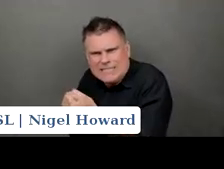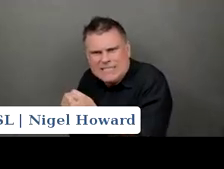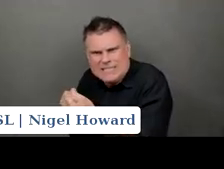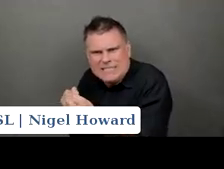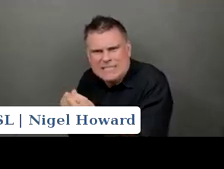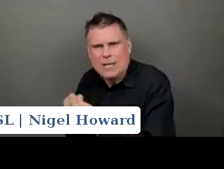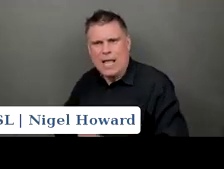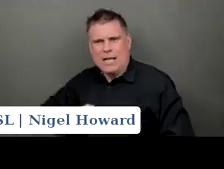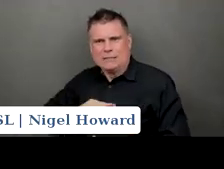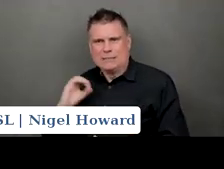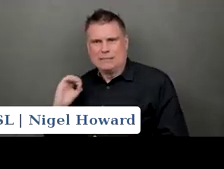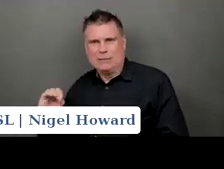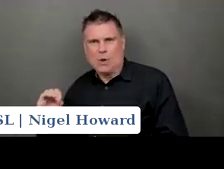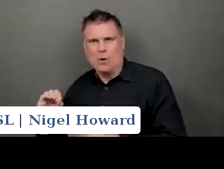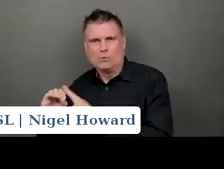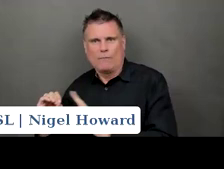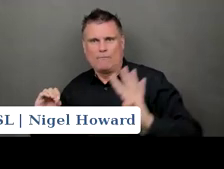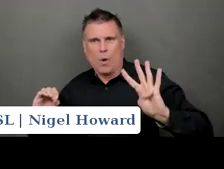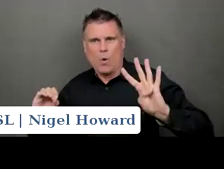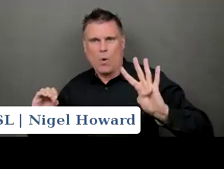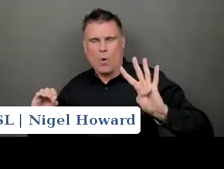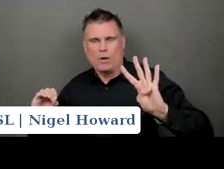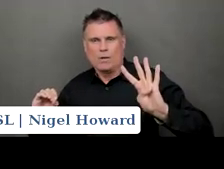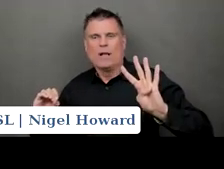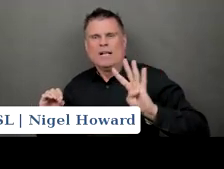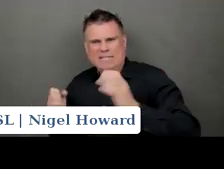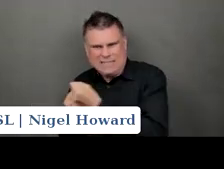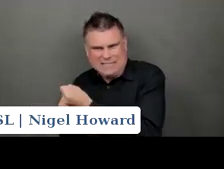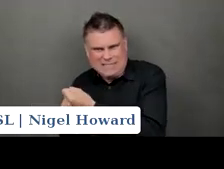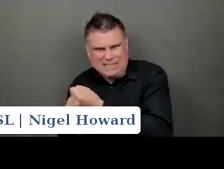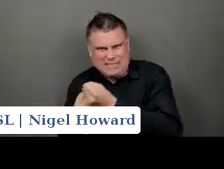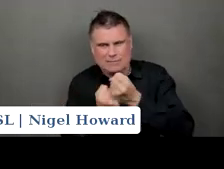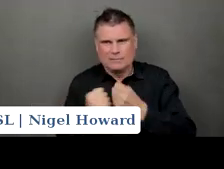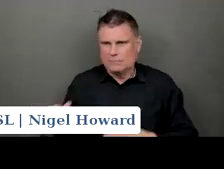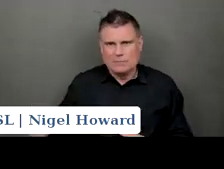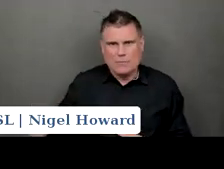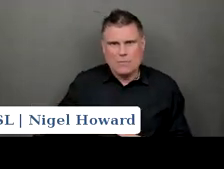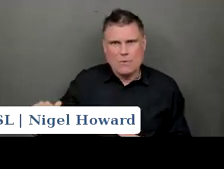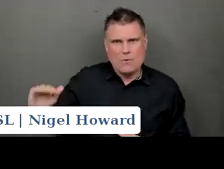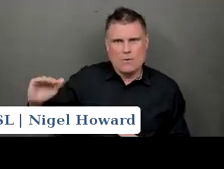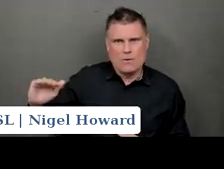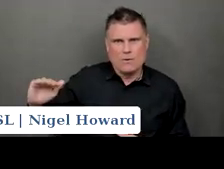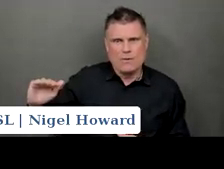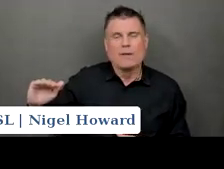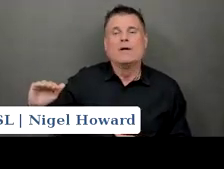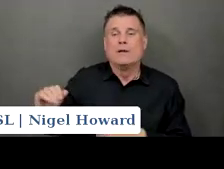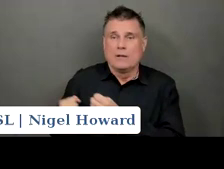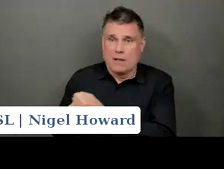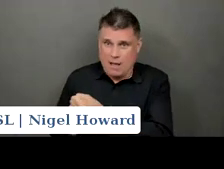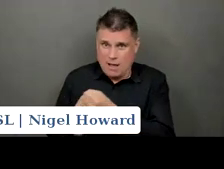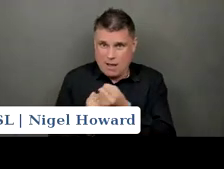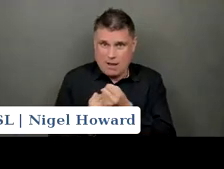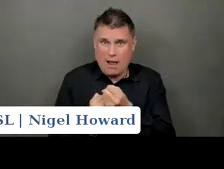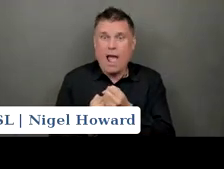la territorialidad a nivel nacional en todo el territorio nacional, y el Instituto Nacional de las Mujeres, que está